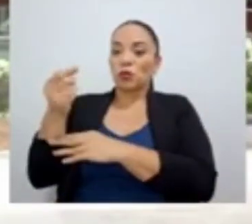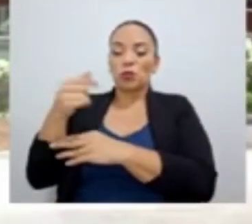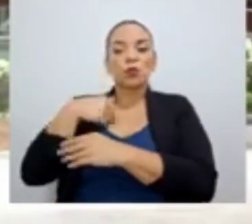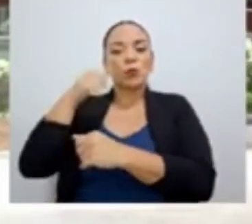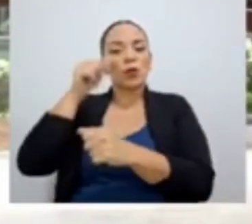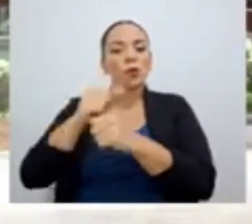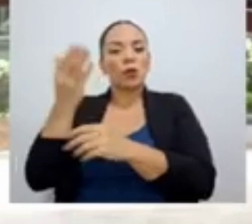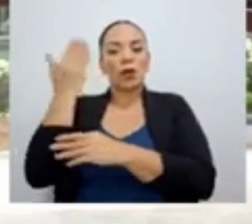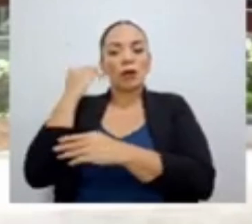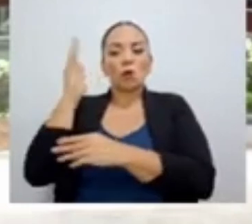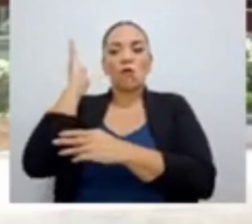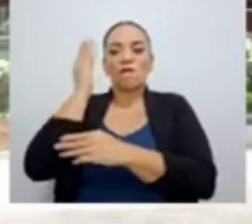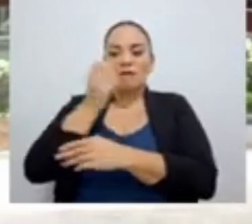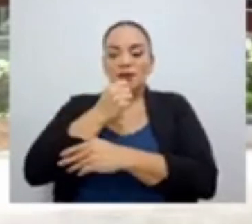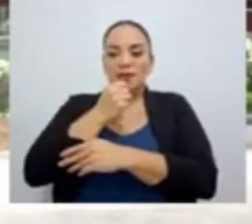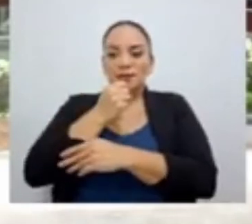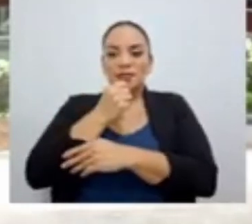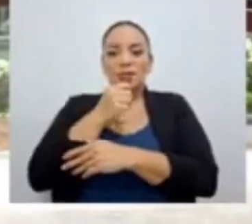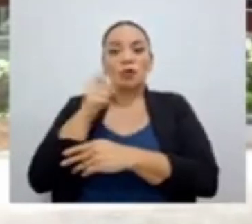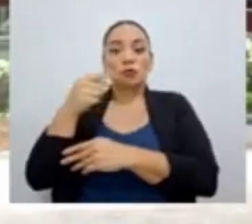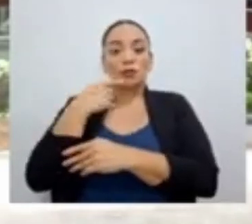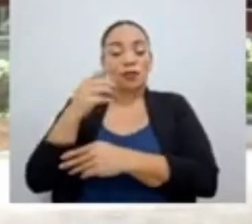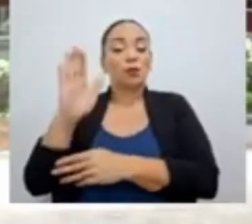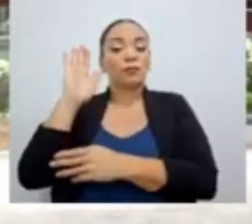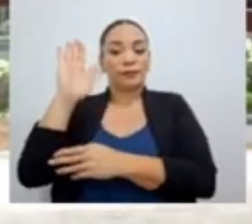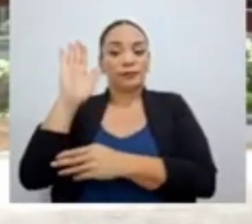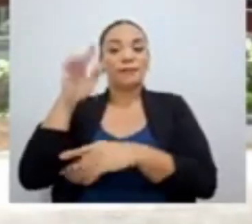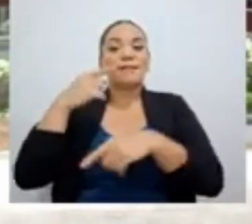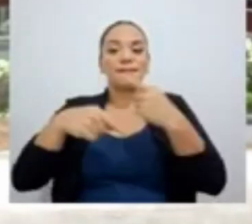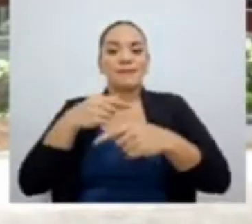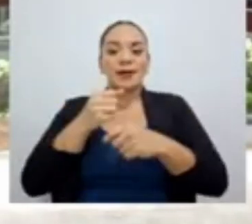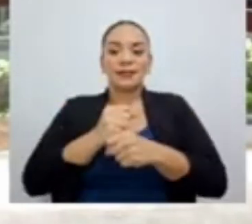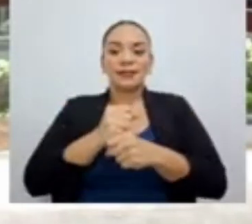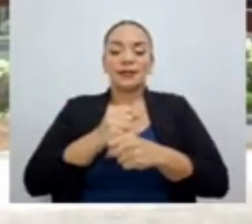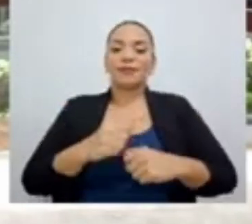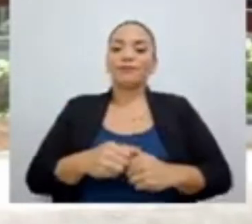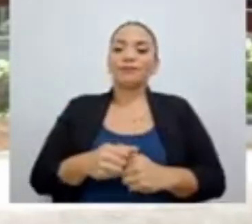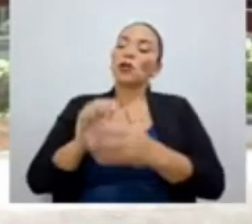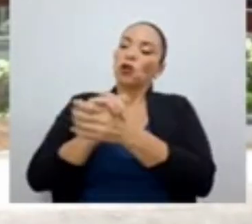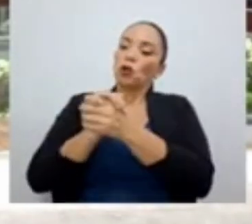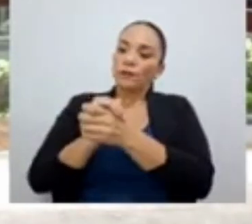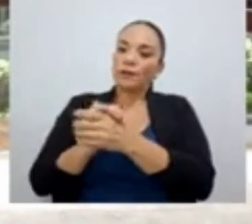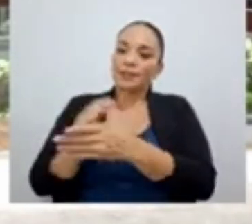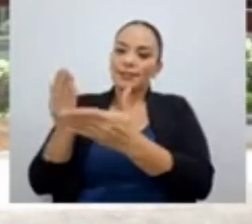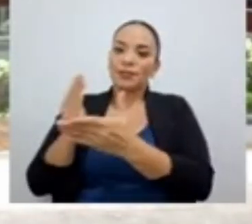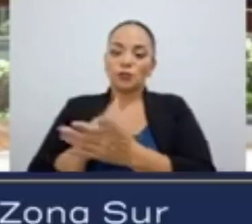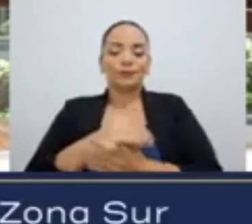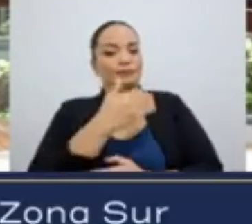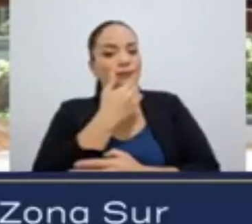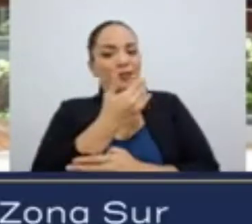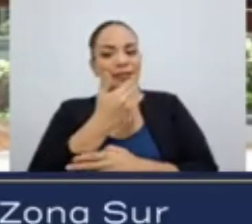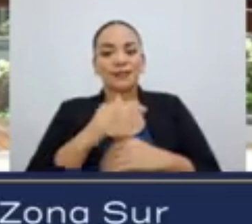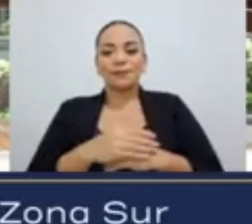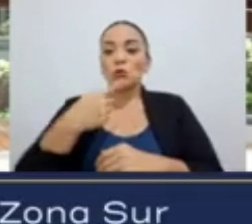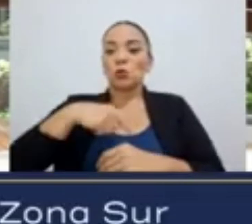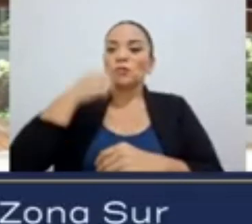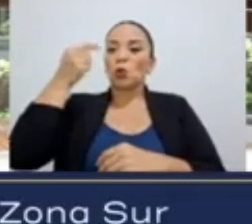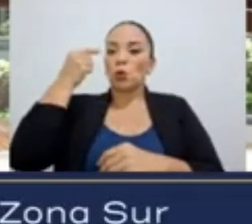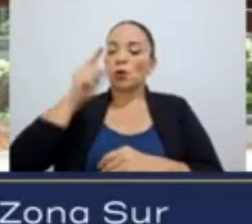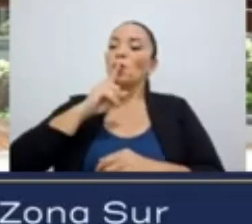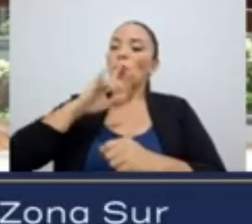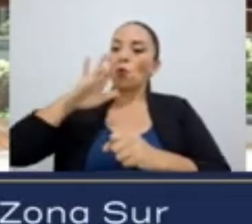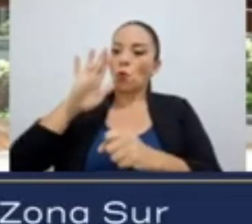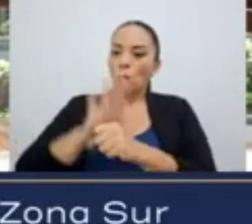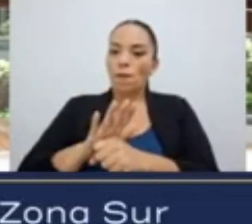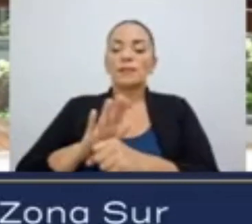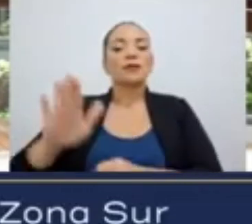conferencia de prensa empeñó su palabra, lo felicito. porque este gobierno sí cumple lo que